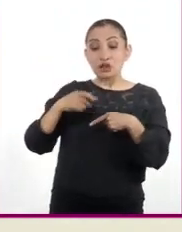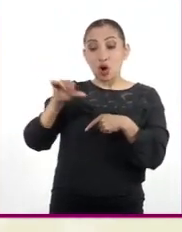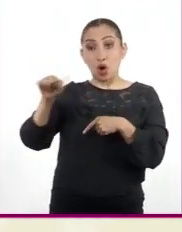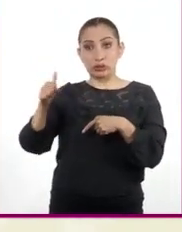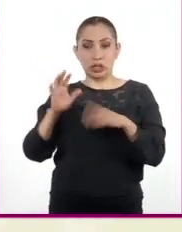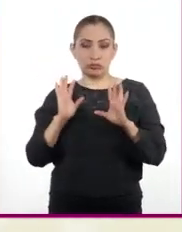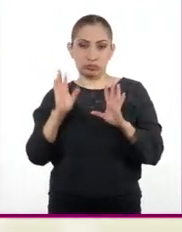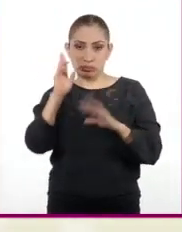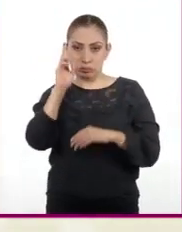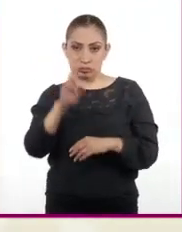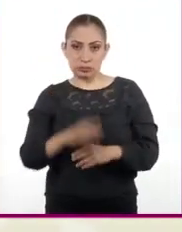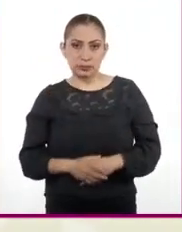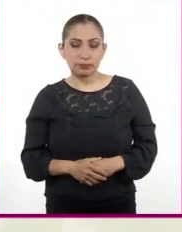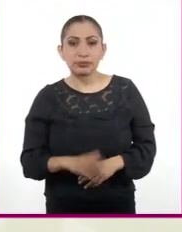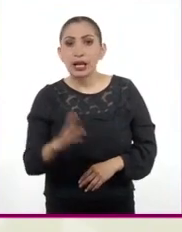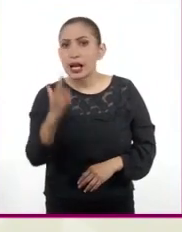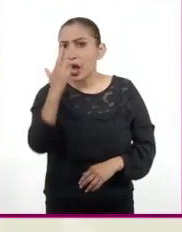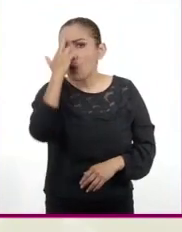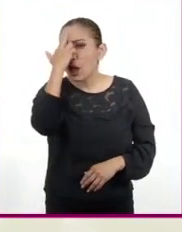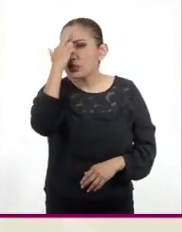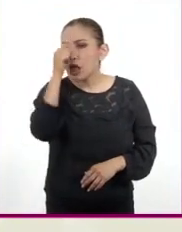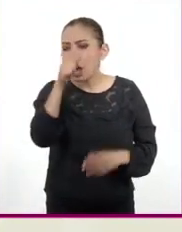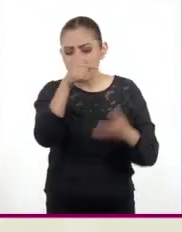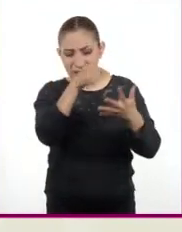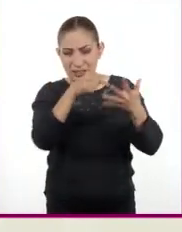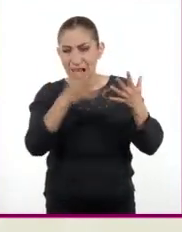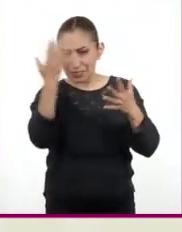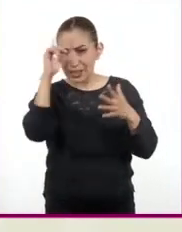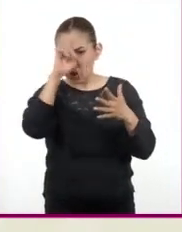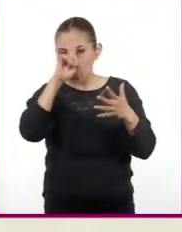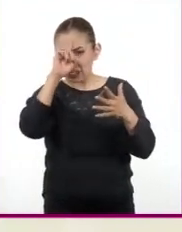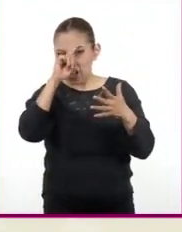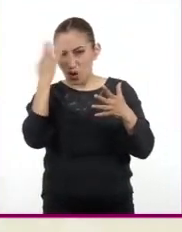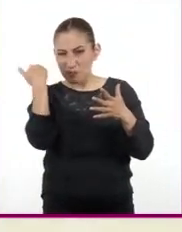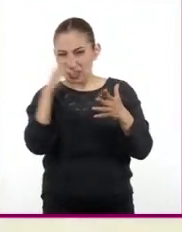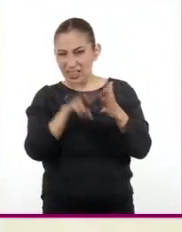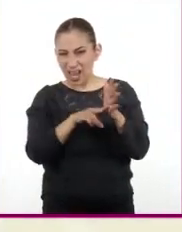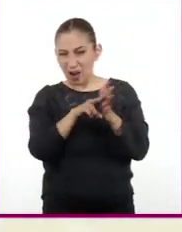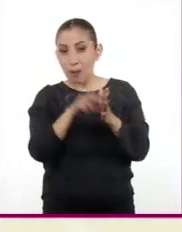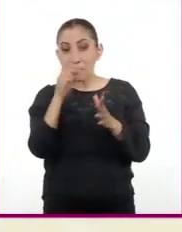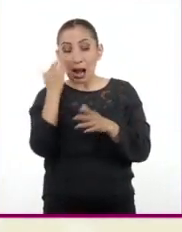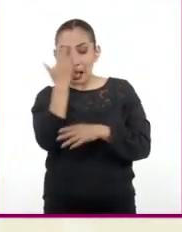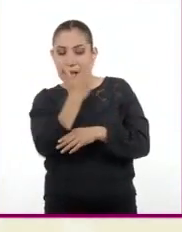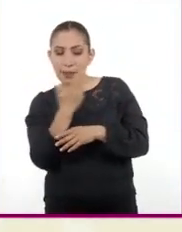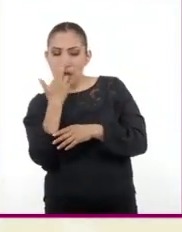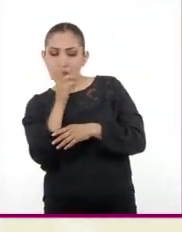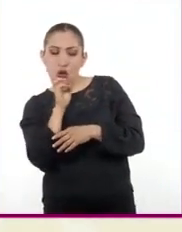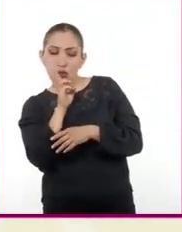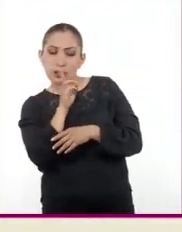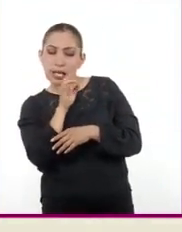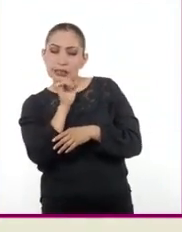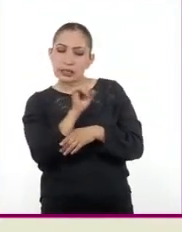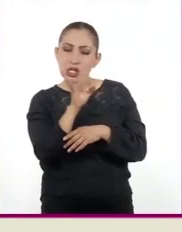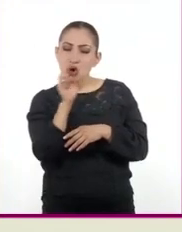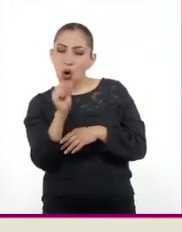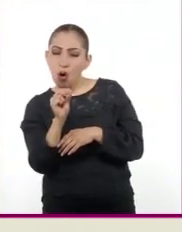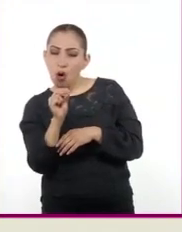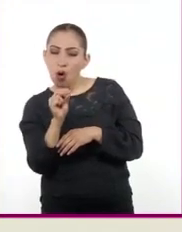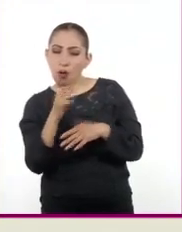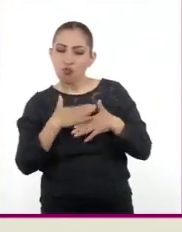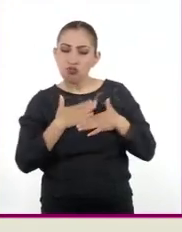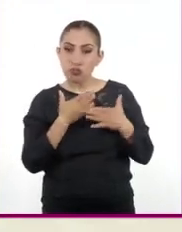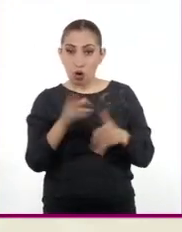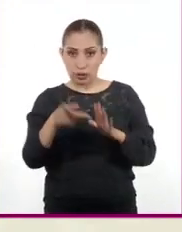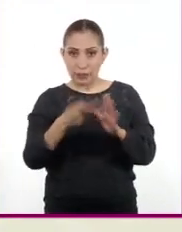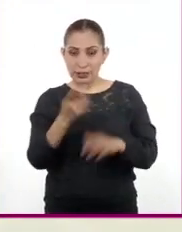demás. ¿Recuerdan las claves que se sugieren en el video anterior para revisar las noticias? Van